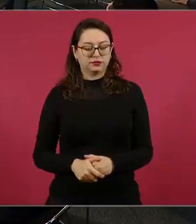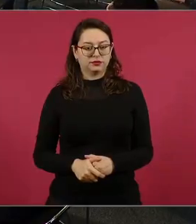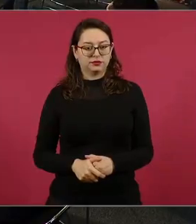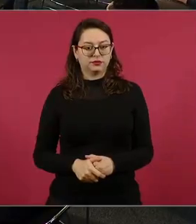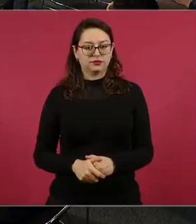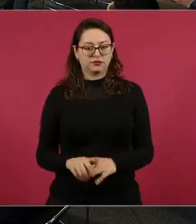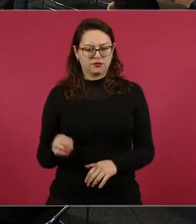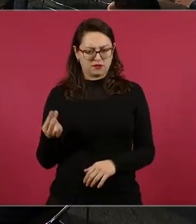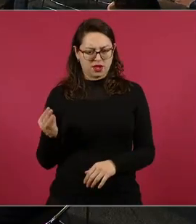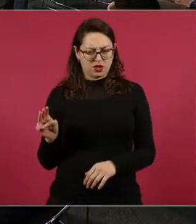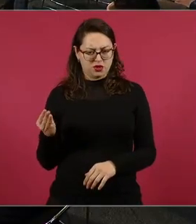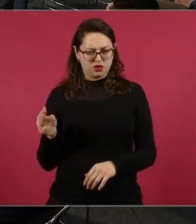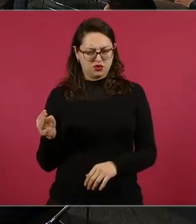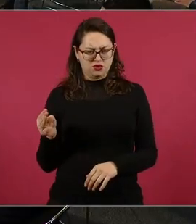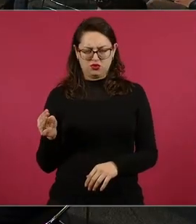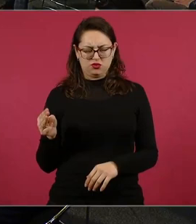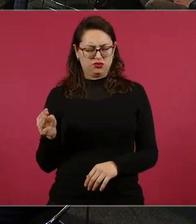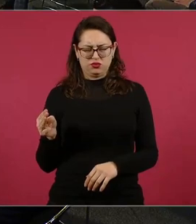Fue en mayo, no,